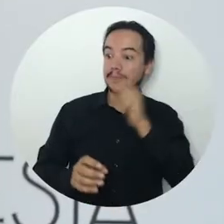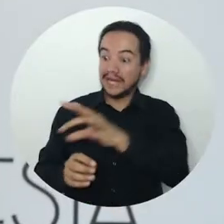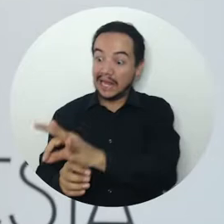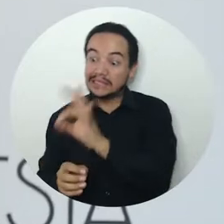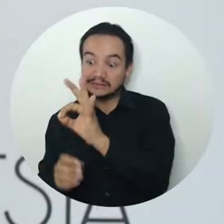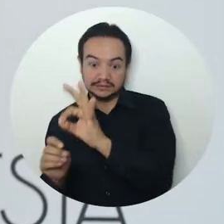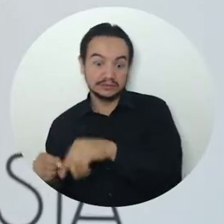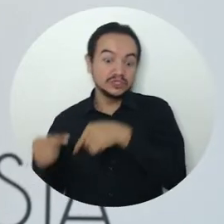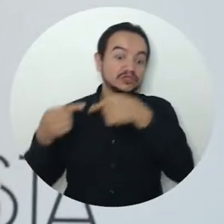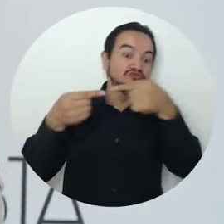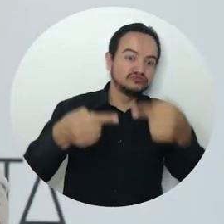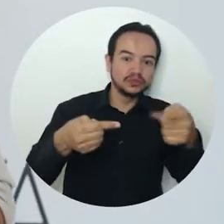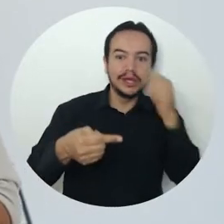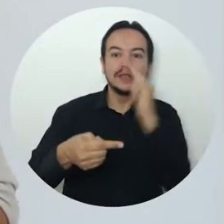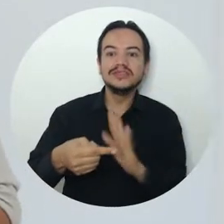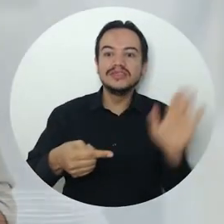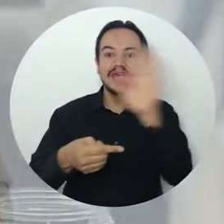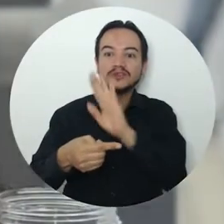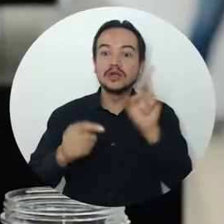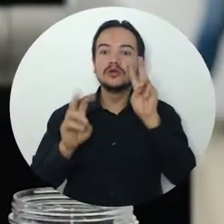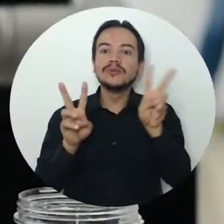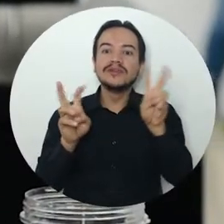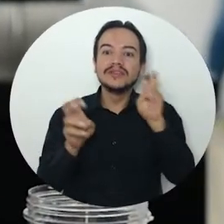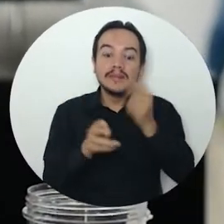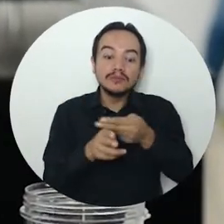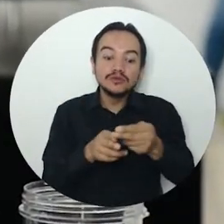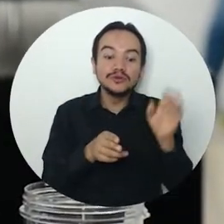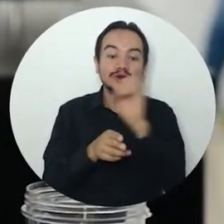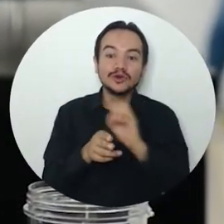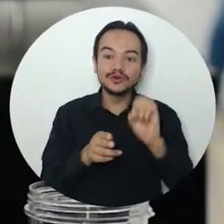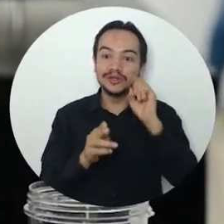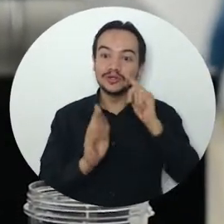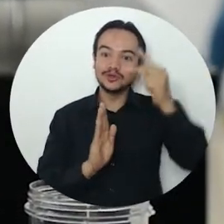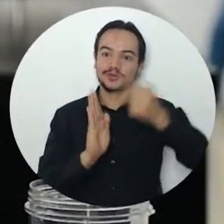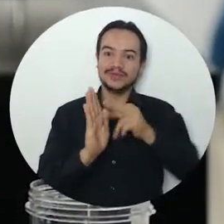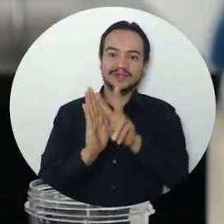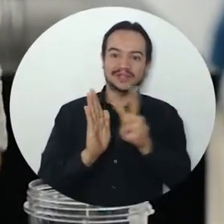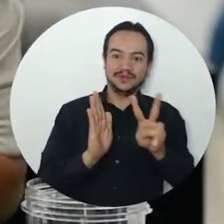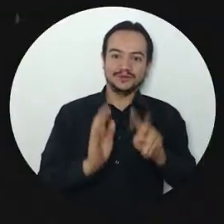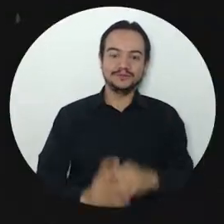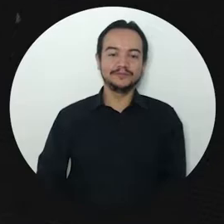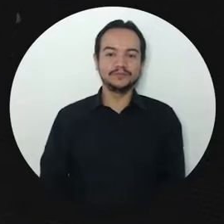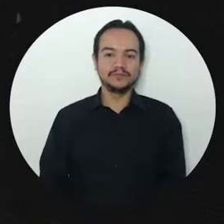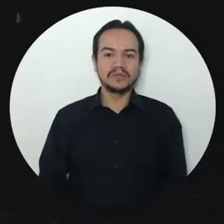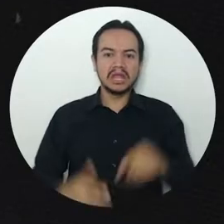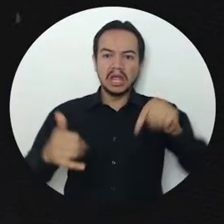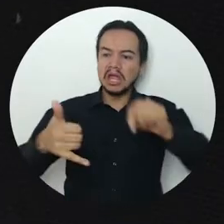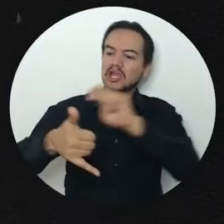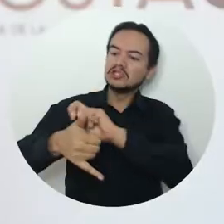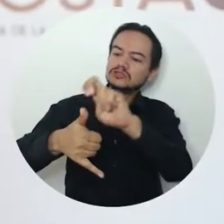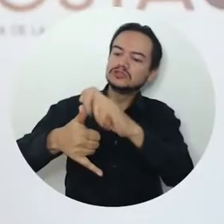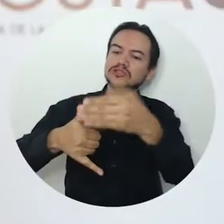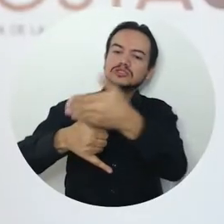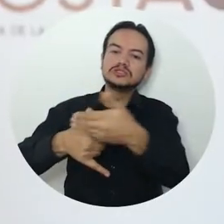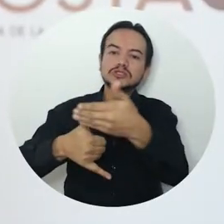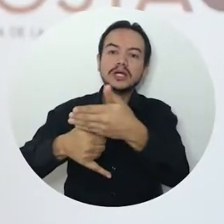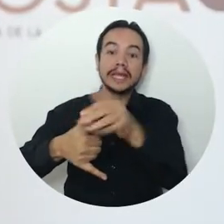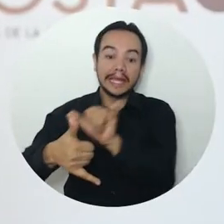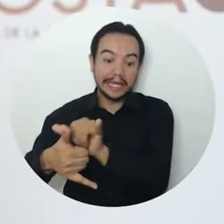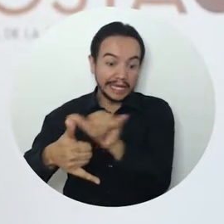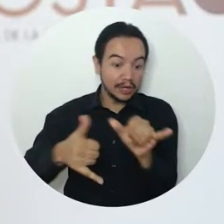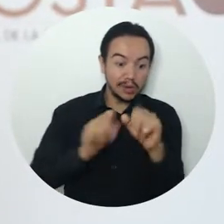mejor barista de este certamen que irá al Campeonato Nacional en octubre en el marco de Cafés de Colombia Expo 2022. Este